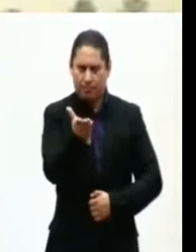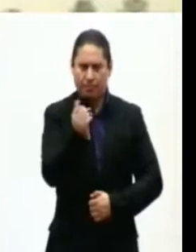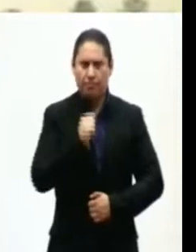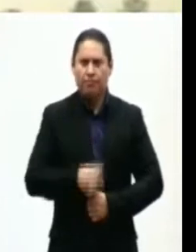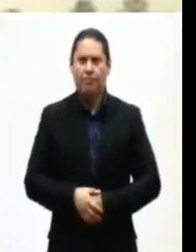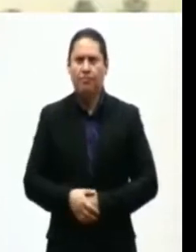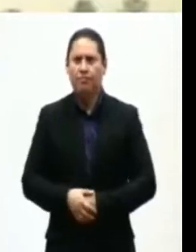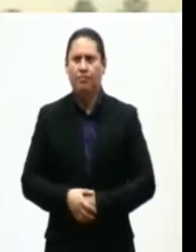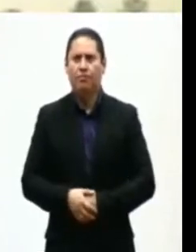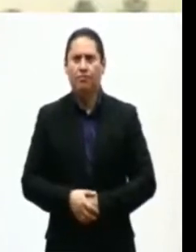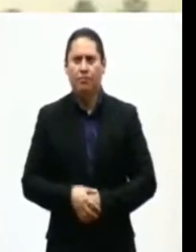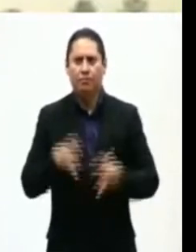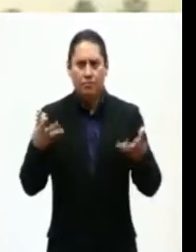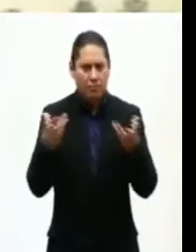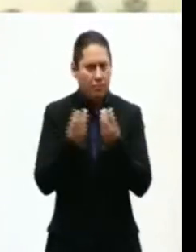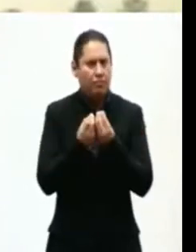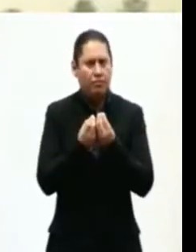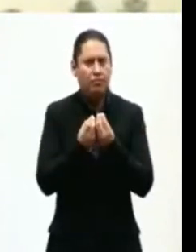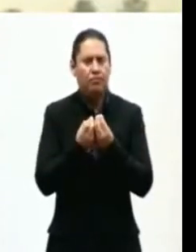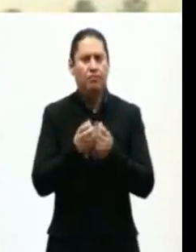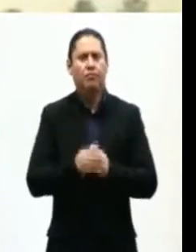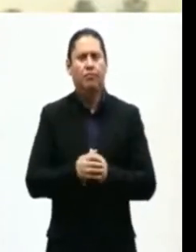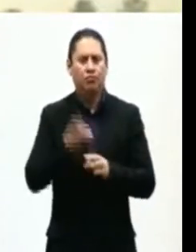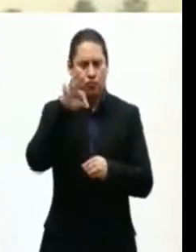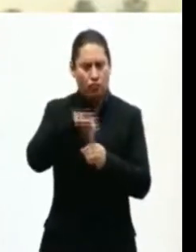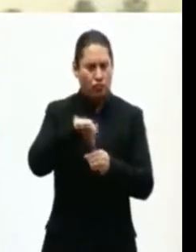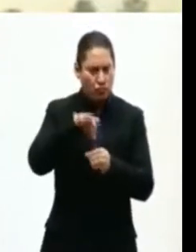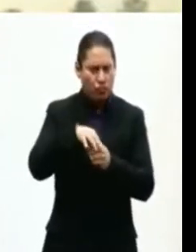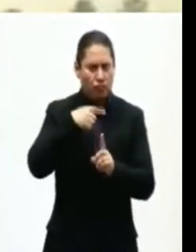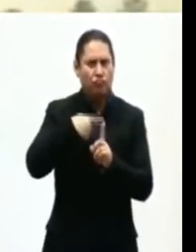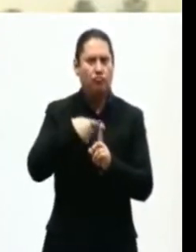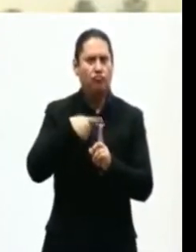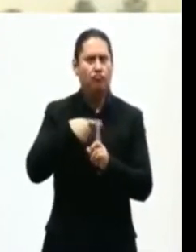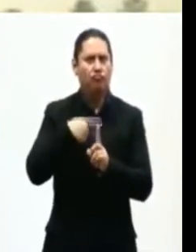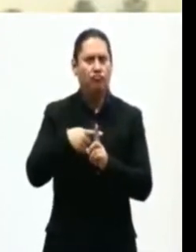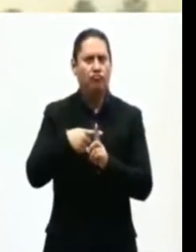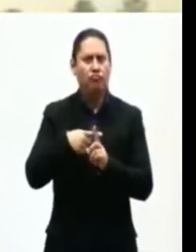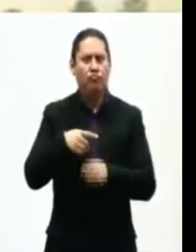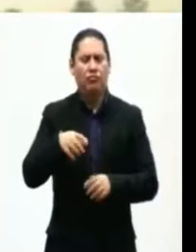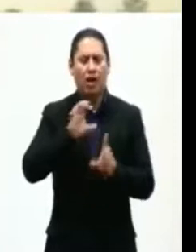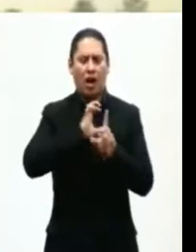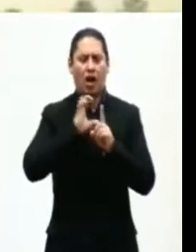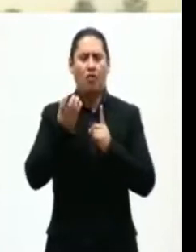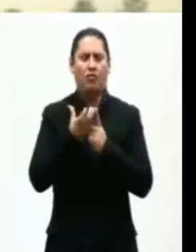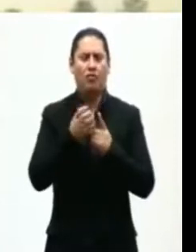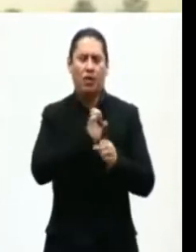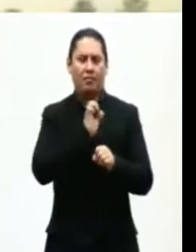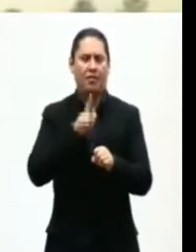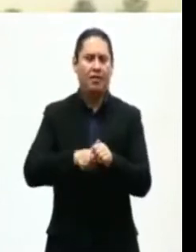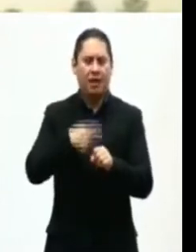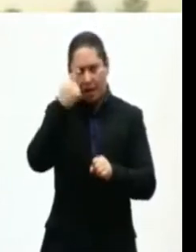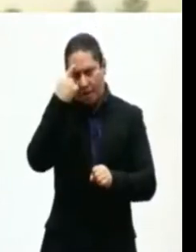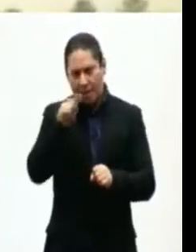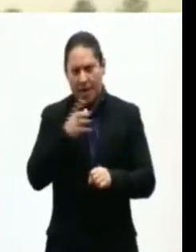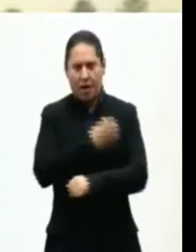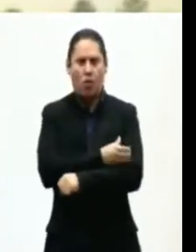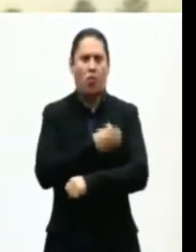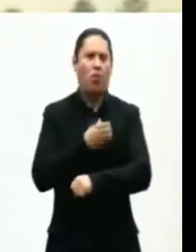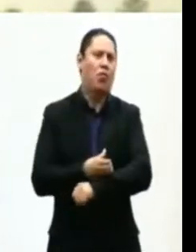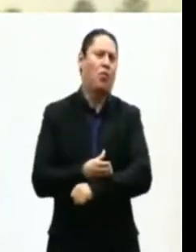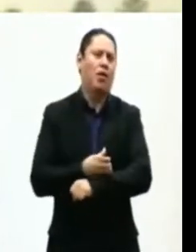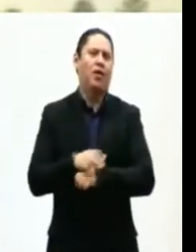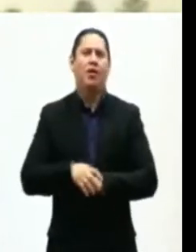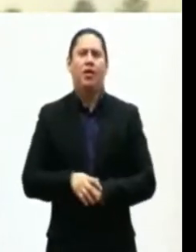solicitarles que se sumen al apoyo a la propuesta para la integración de la Comisión Especial para el acompañamiento de